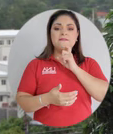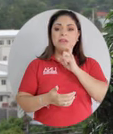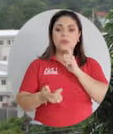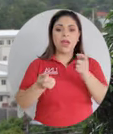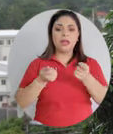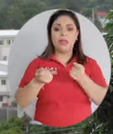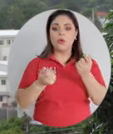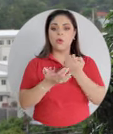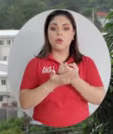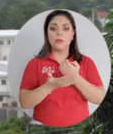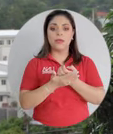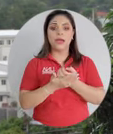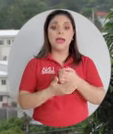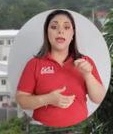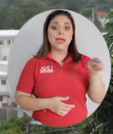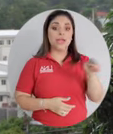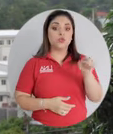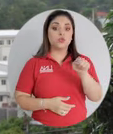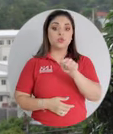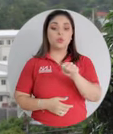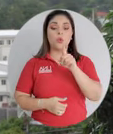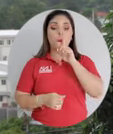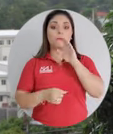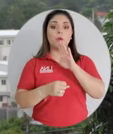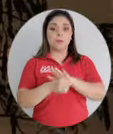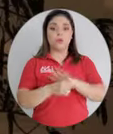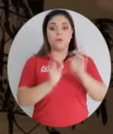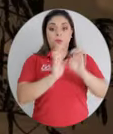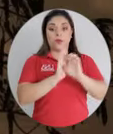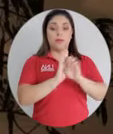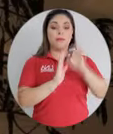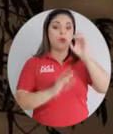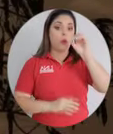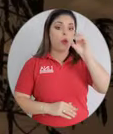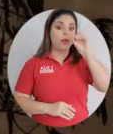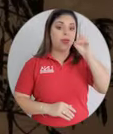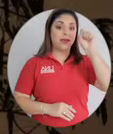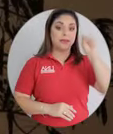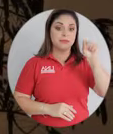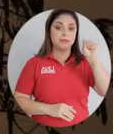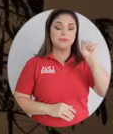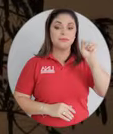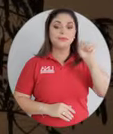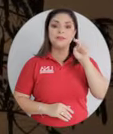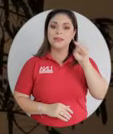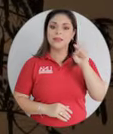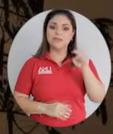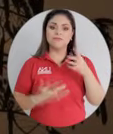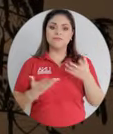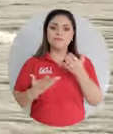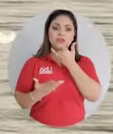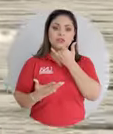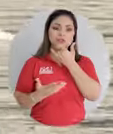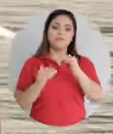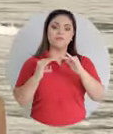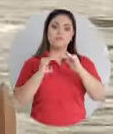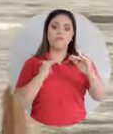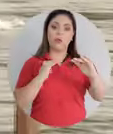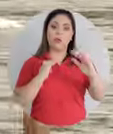recesivo económico, esos compromisos como el de los objetivos del desarrollo sostenible tienden